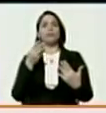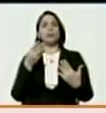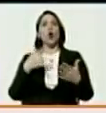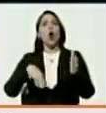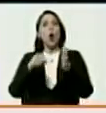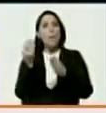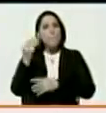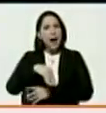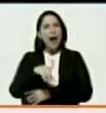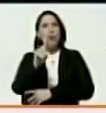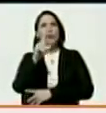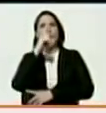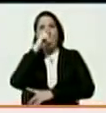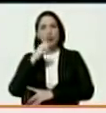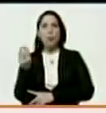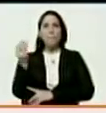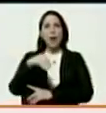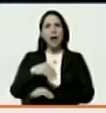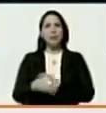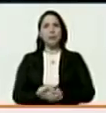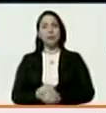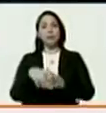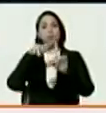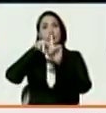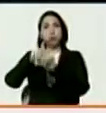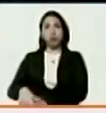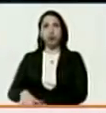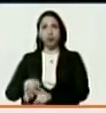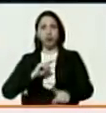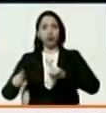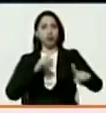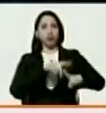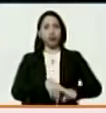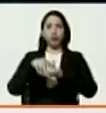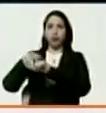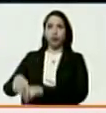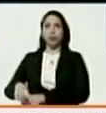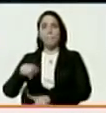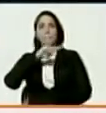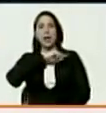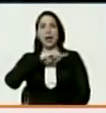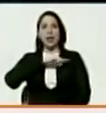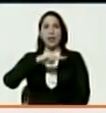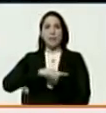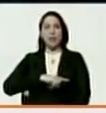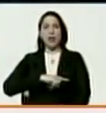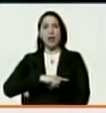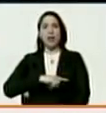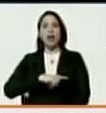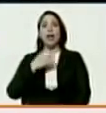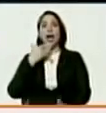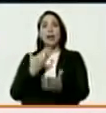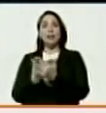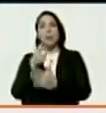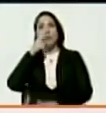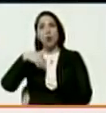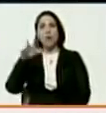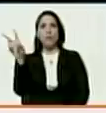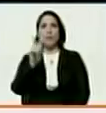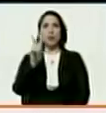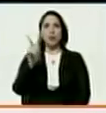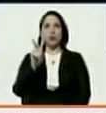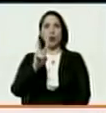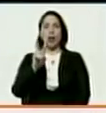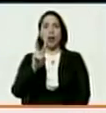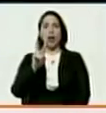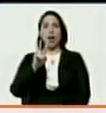más del derrocamiento de la dictadura de Marcos Pérez Jiménez por el pueblo de Venezuela, que se soltó a las calles